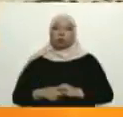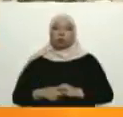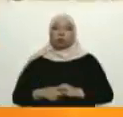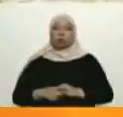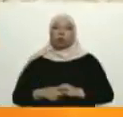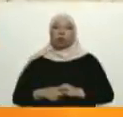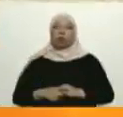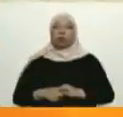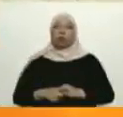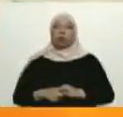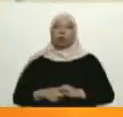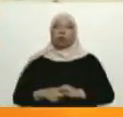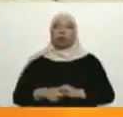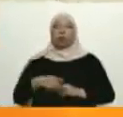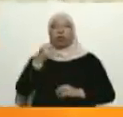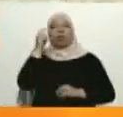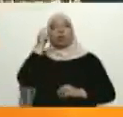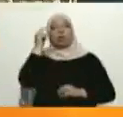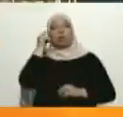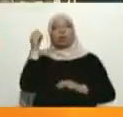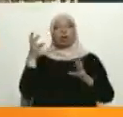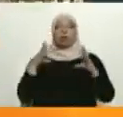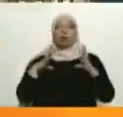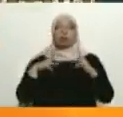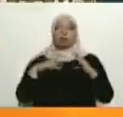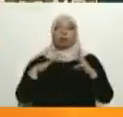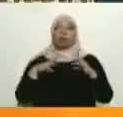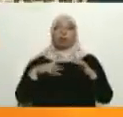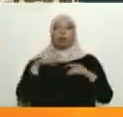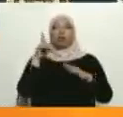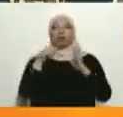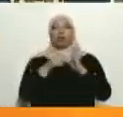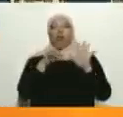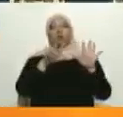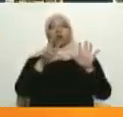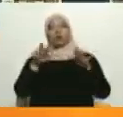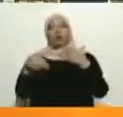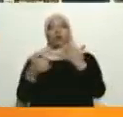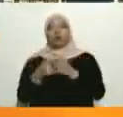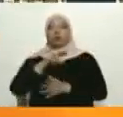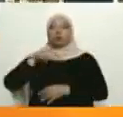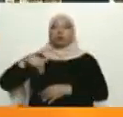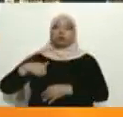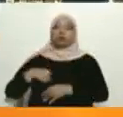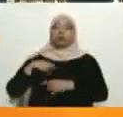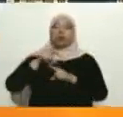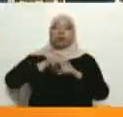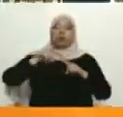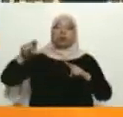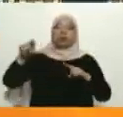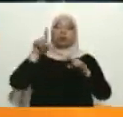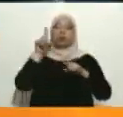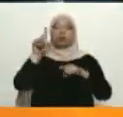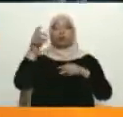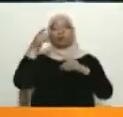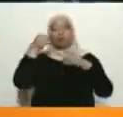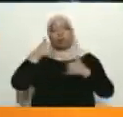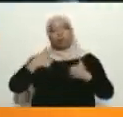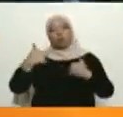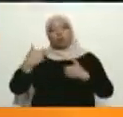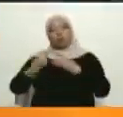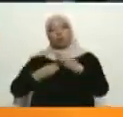la los días de carnaval siete mil setecientos sesenta y cuatro personas que visitaron el sistema teleférico siendo un récord para